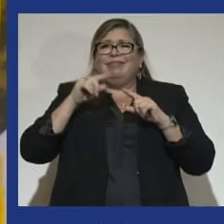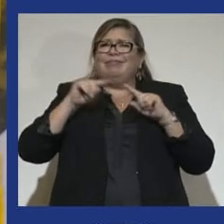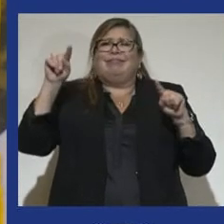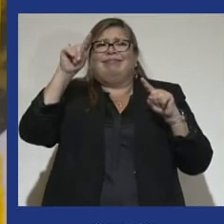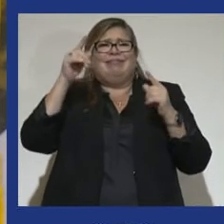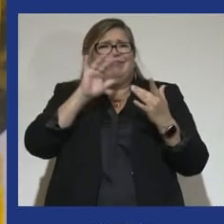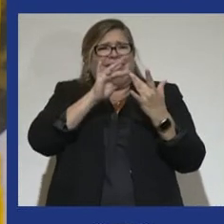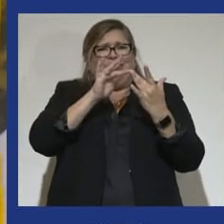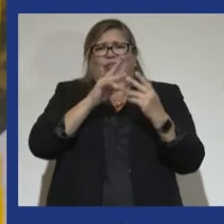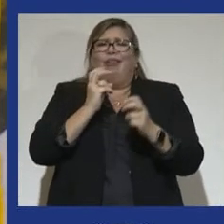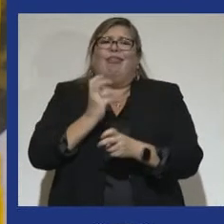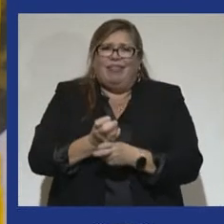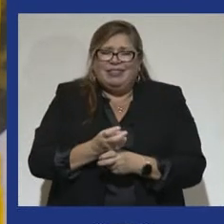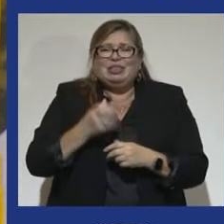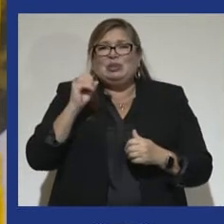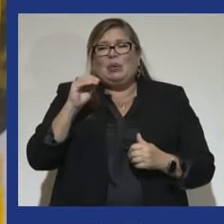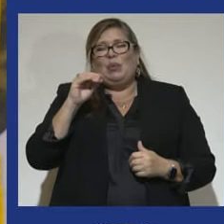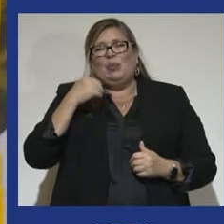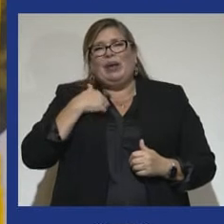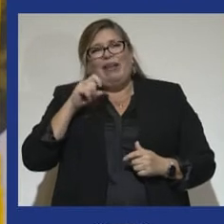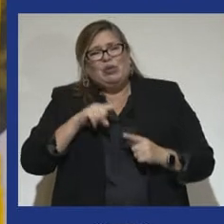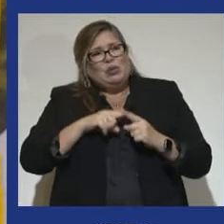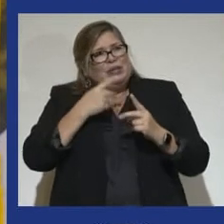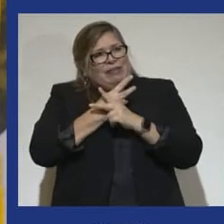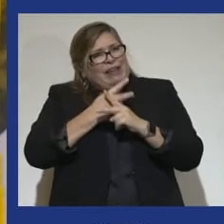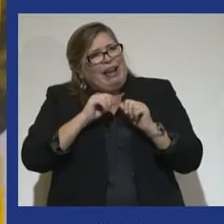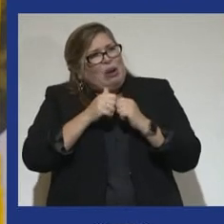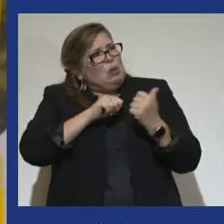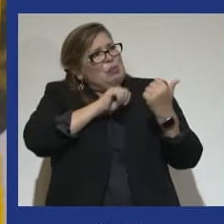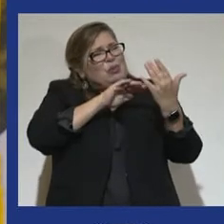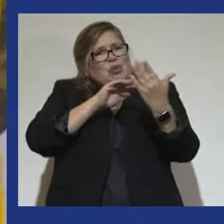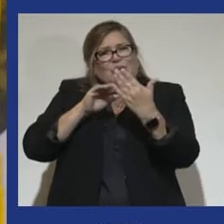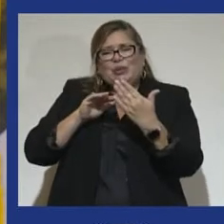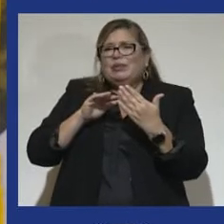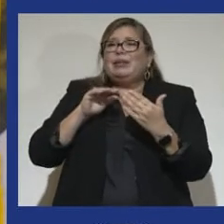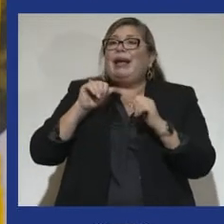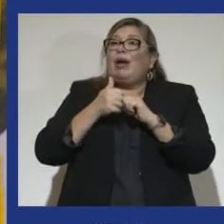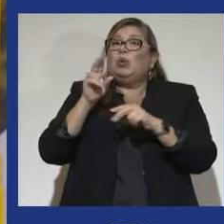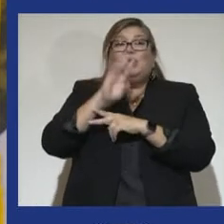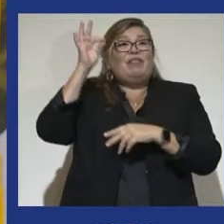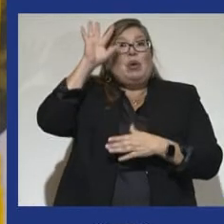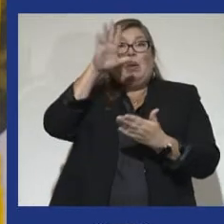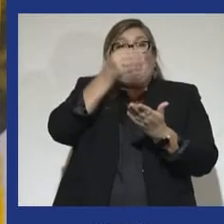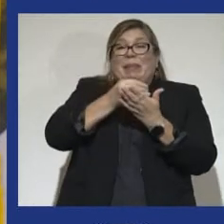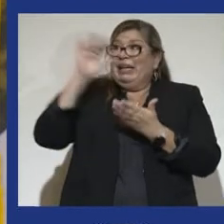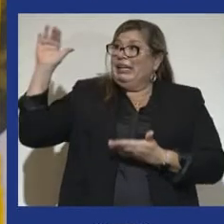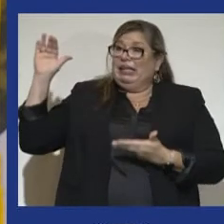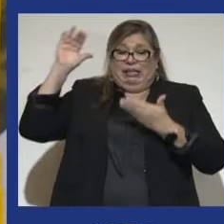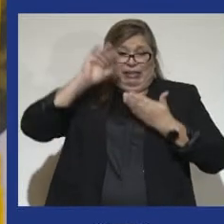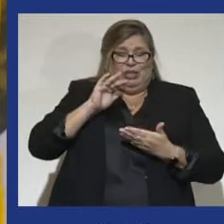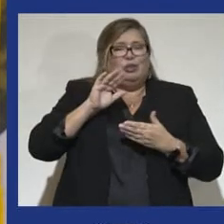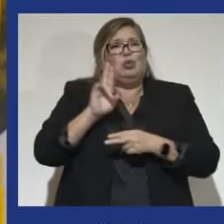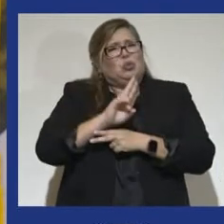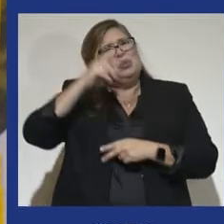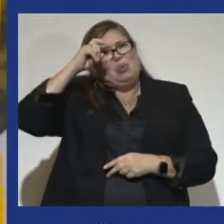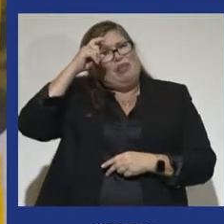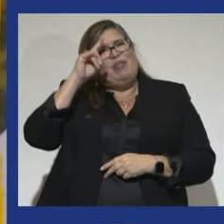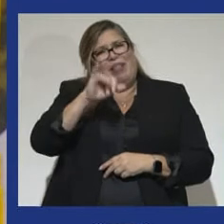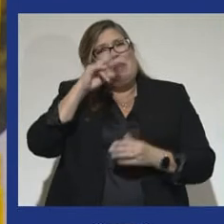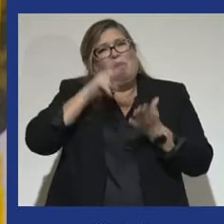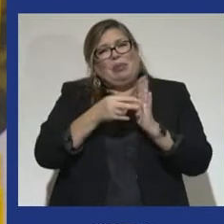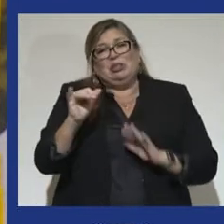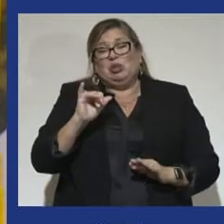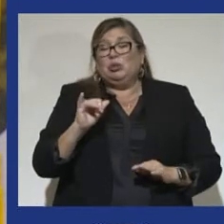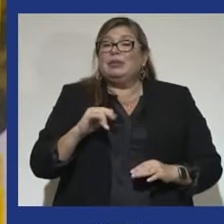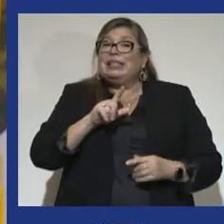zonas urbanas y las zonas menos desarrolladas y esperamos poder aprovechar dinero federal adicional que